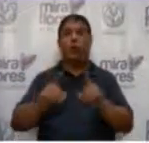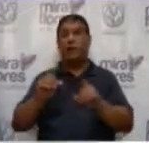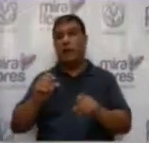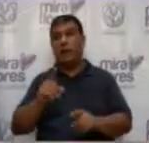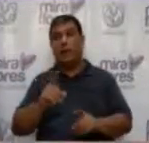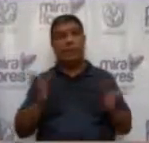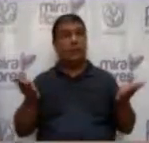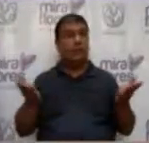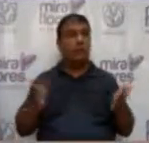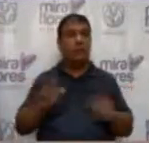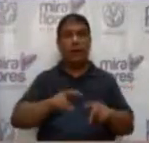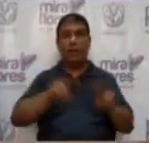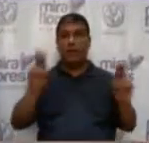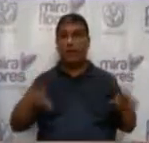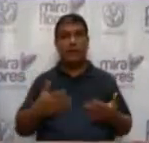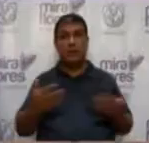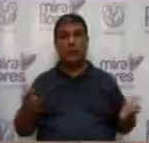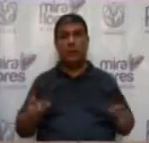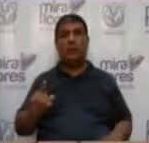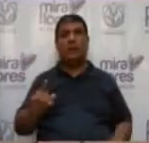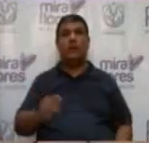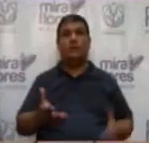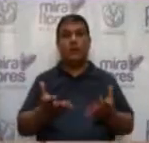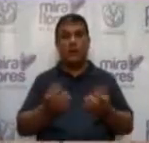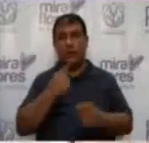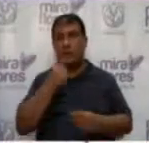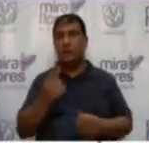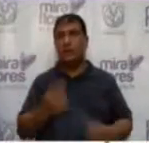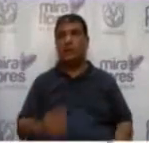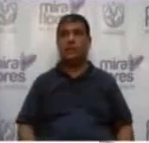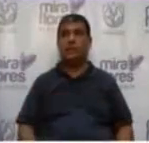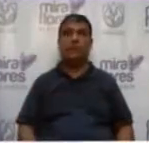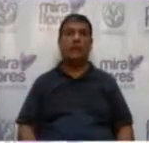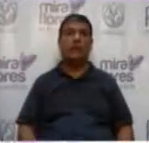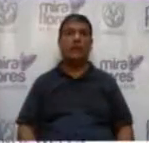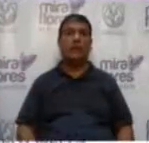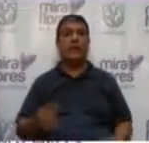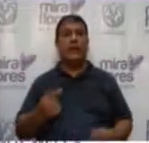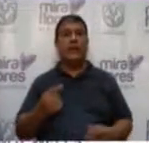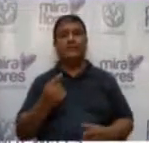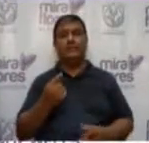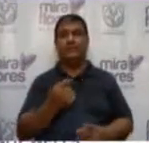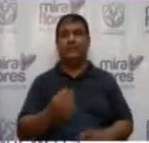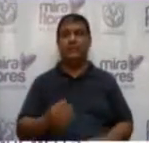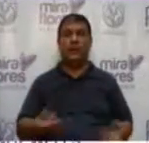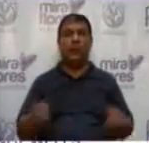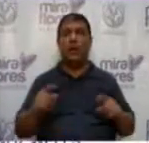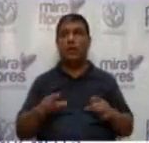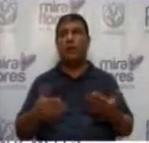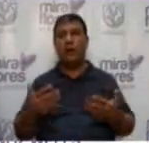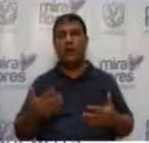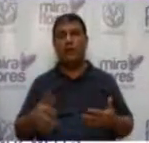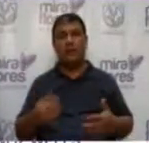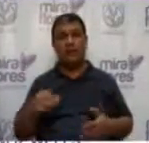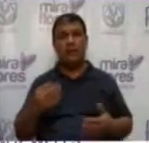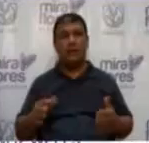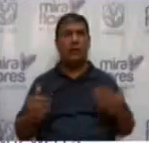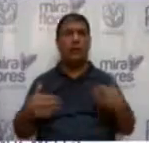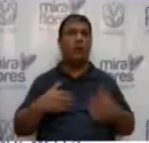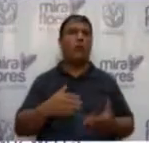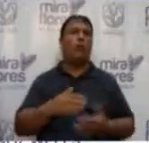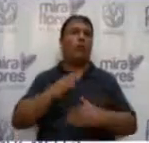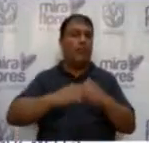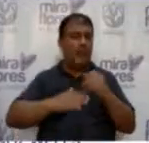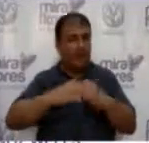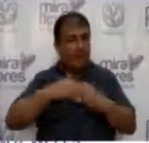intervención en mesa? Si no la hay, yo solamente quiero decir que cada vez que ha habido alguna situación de